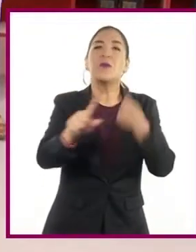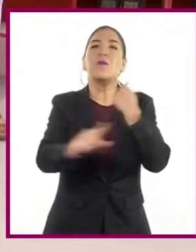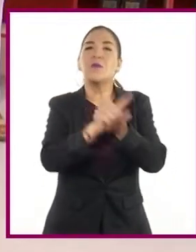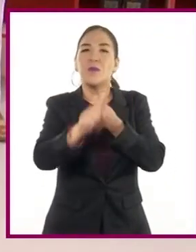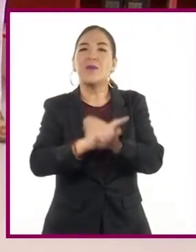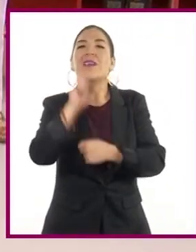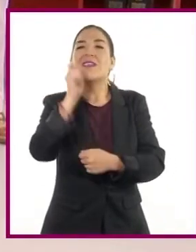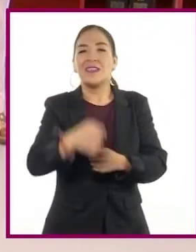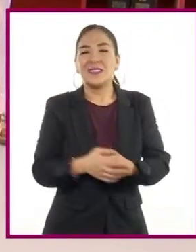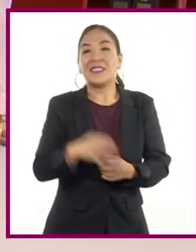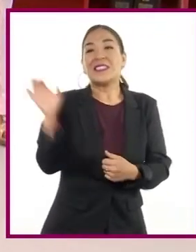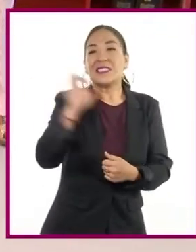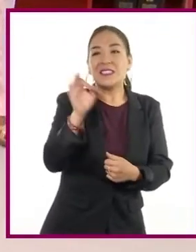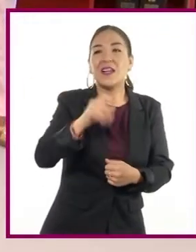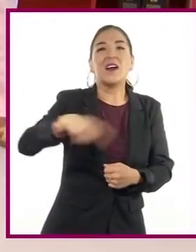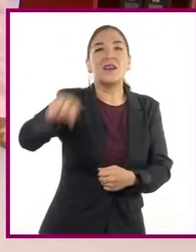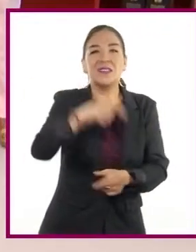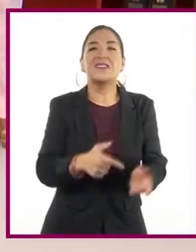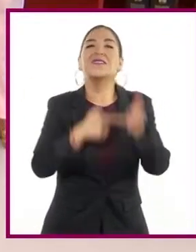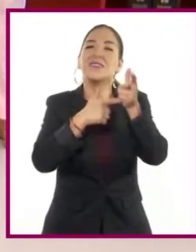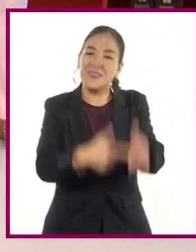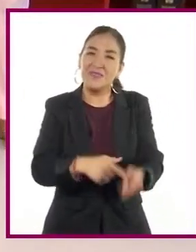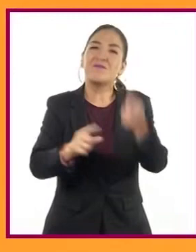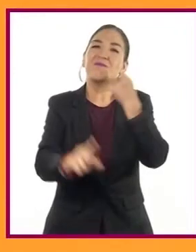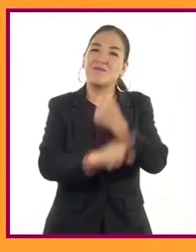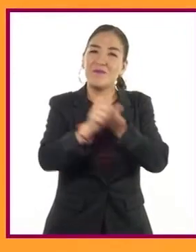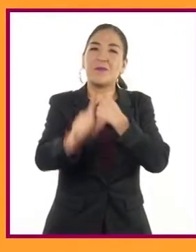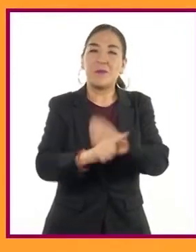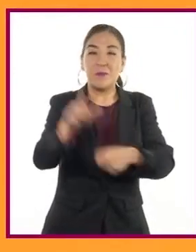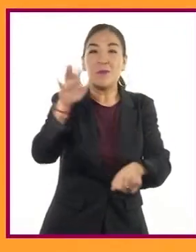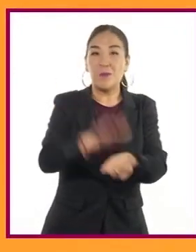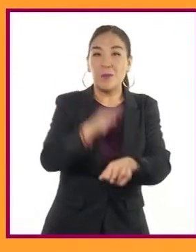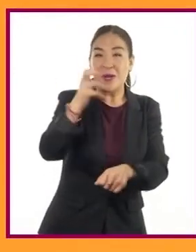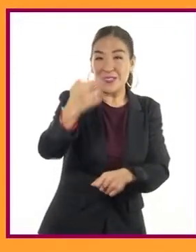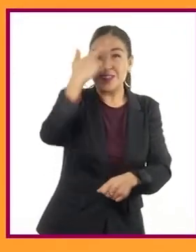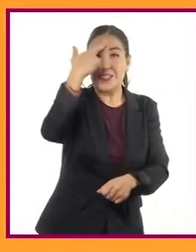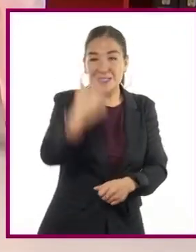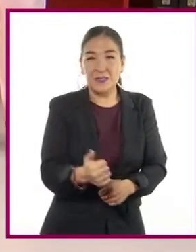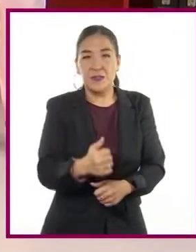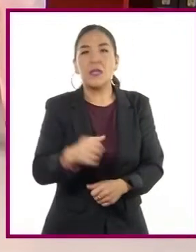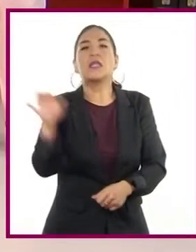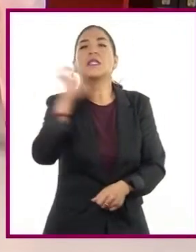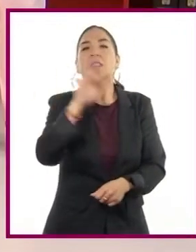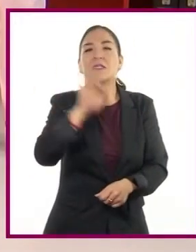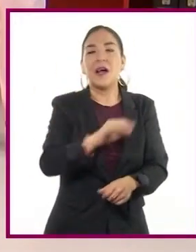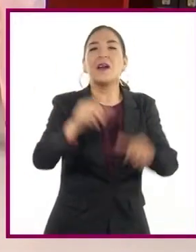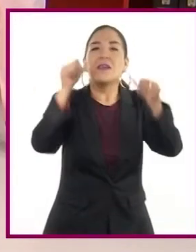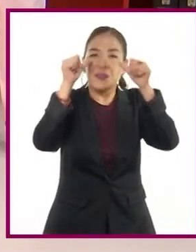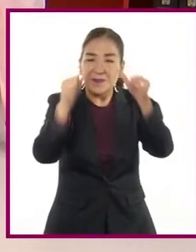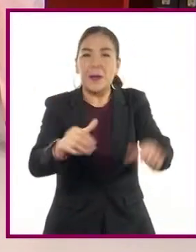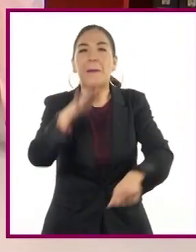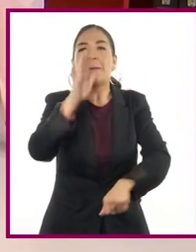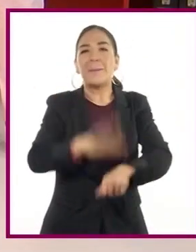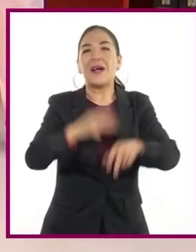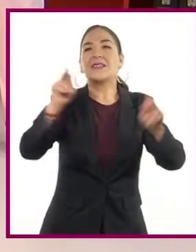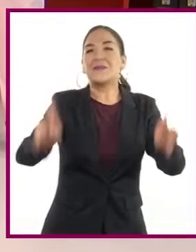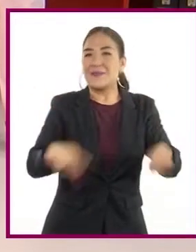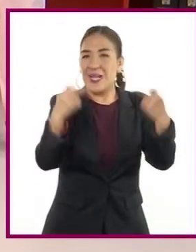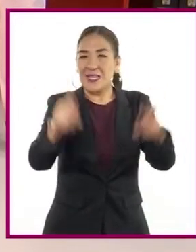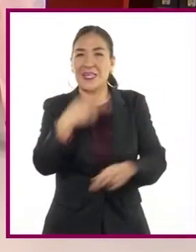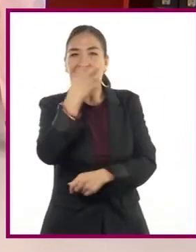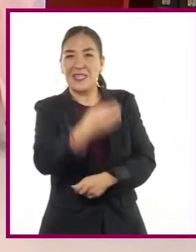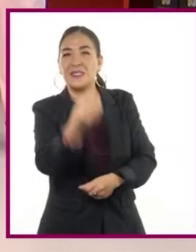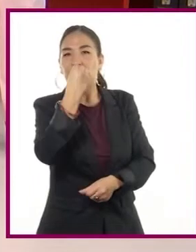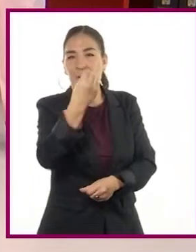algo que posiblemente seguirá sucediendo, porque de esa manera se garantiza una mayor venta de este tipo